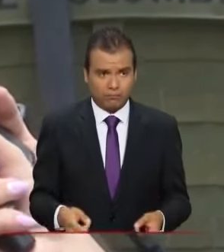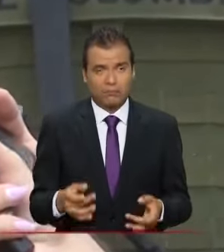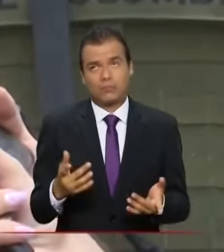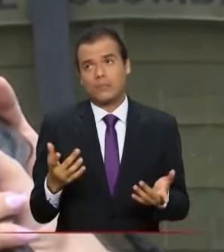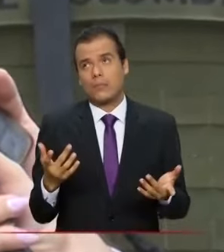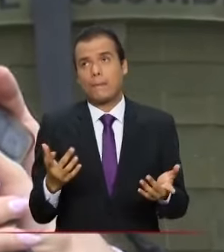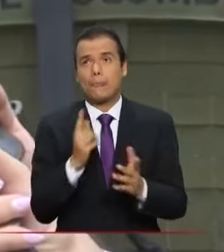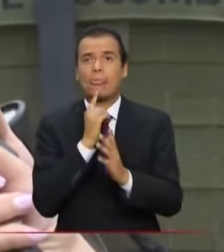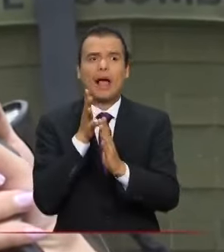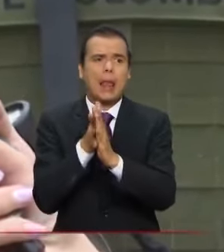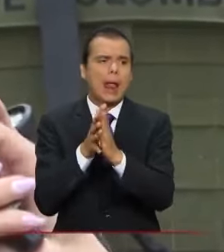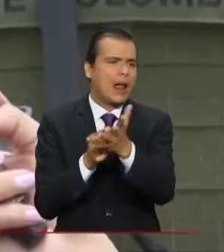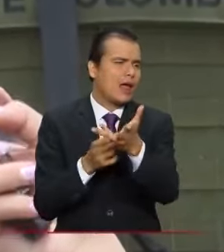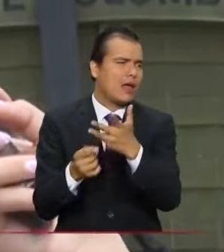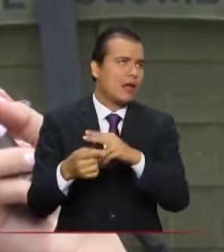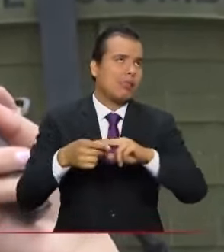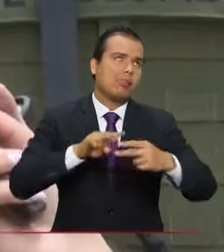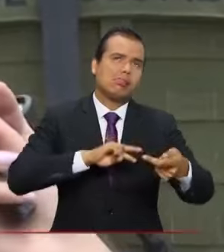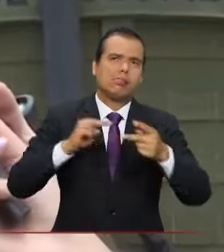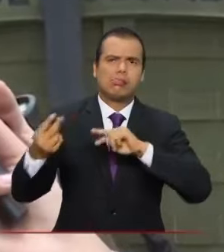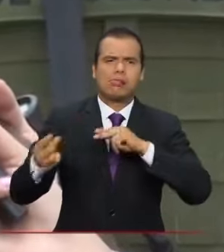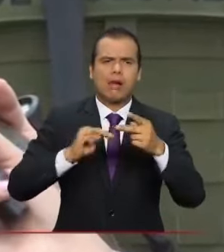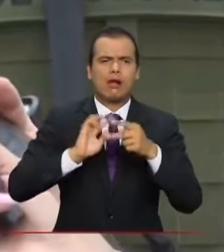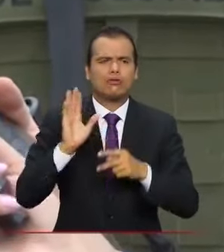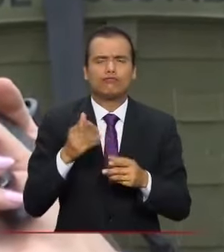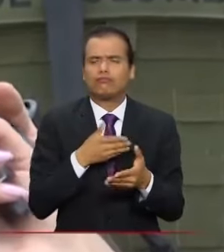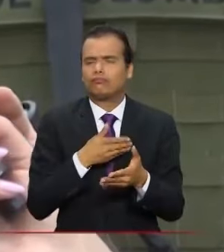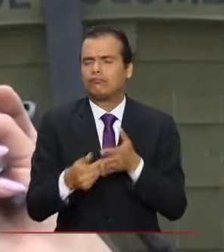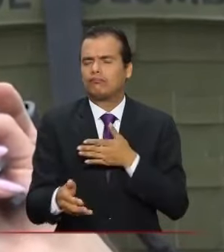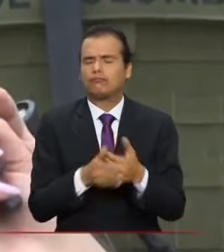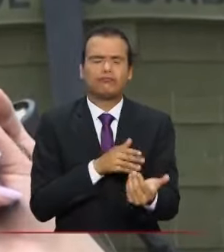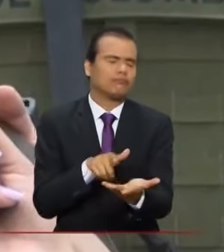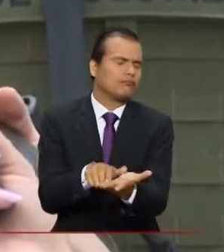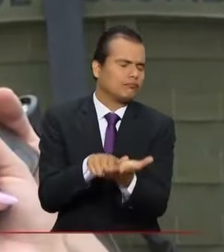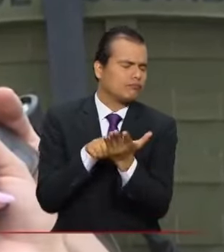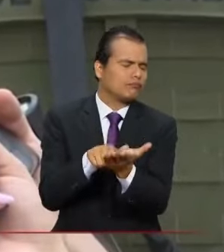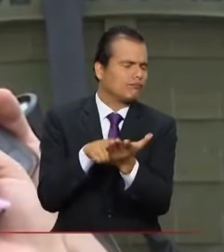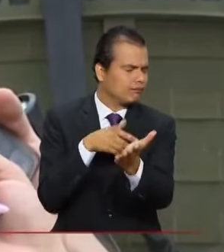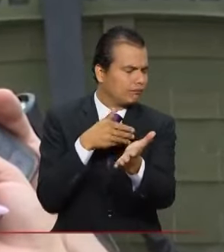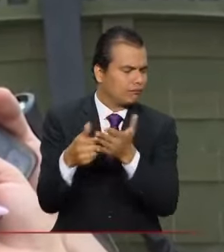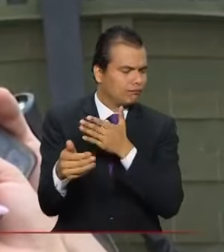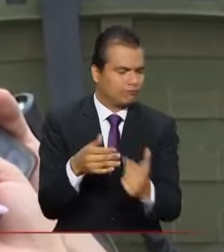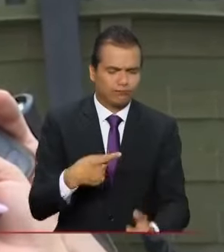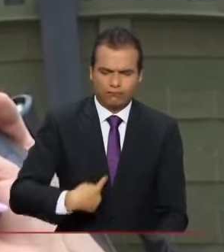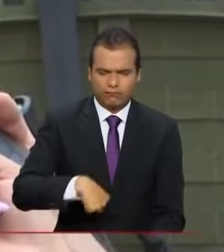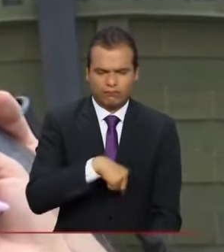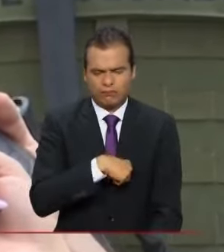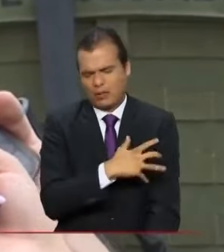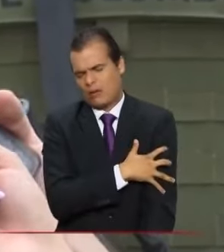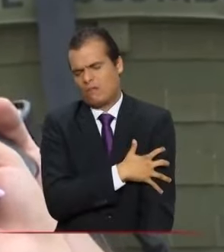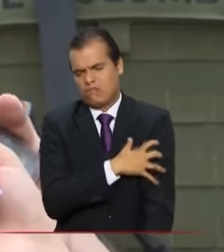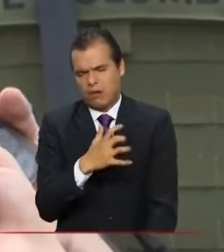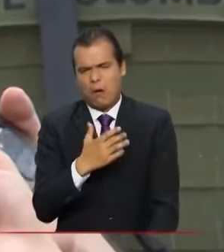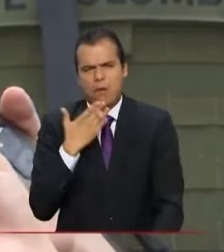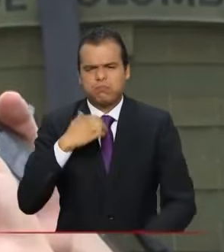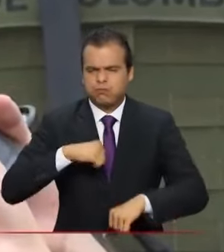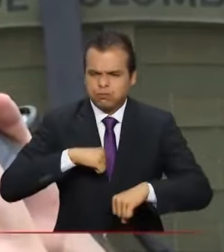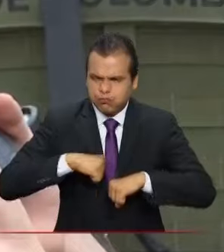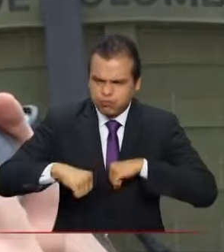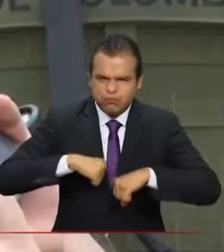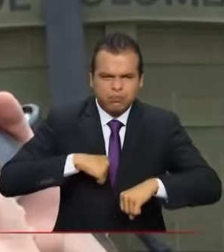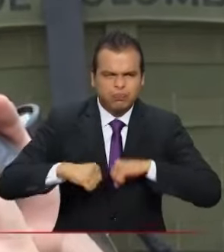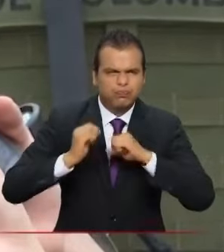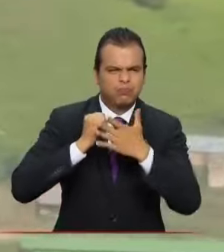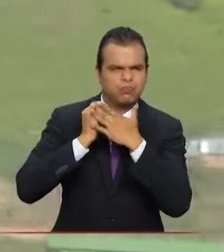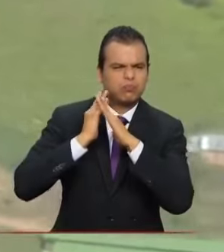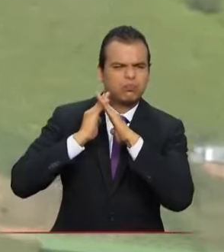eso, las fuerzas militares y la Policía Nacional tienen todos los recursos y la disposición para